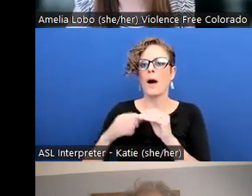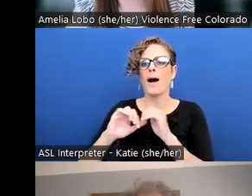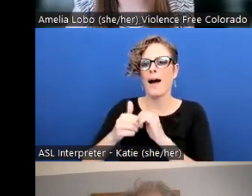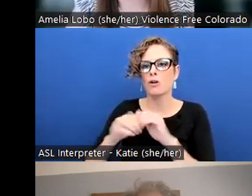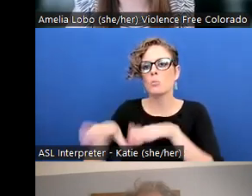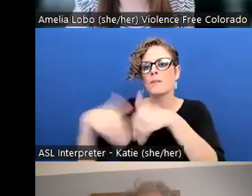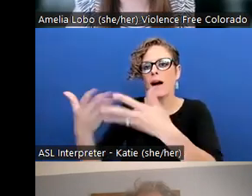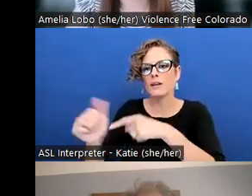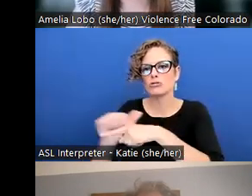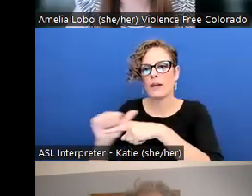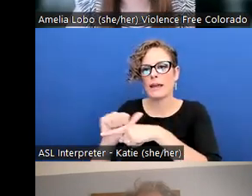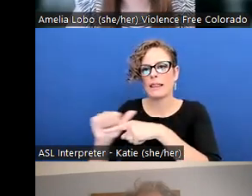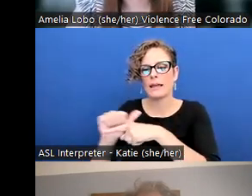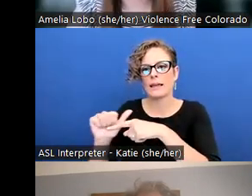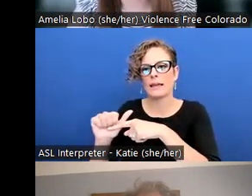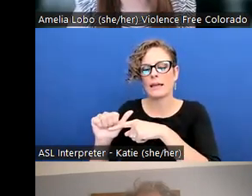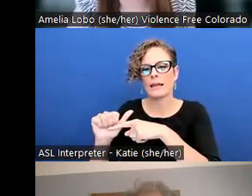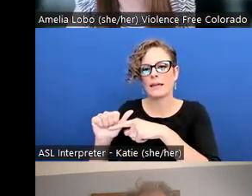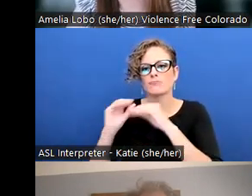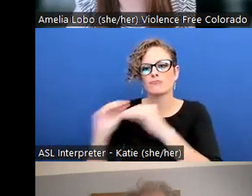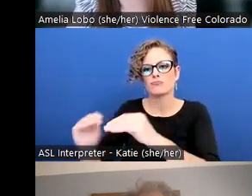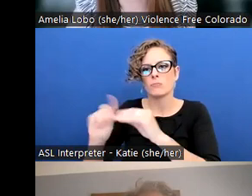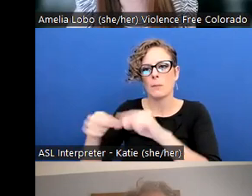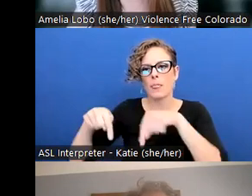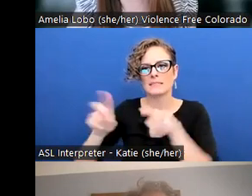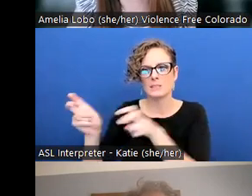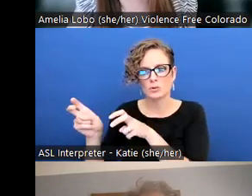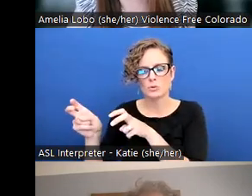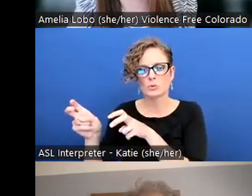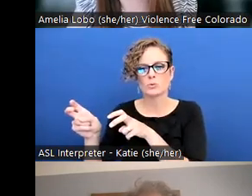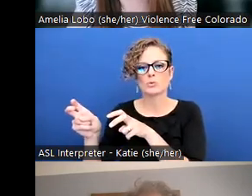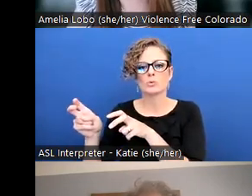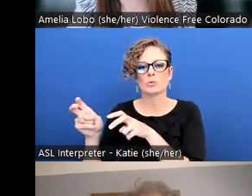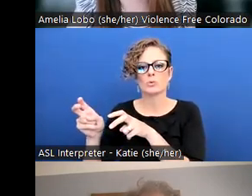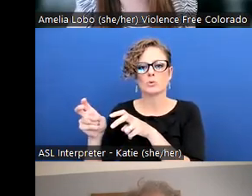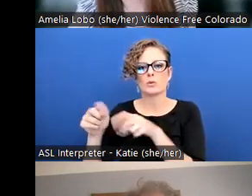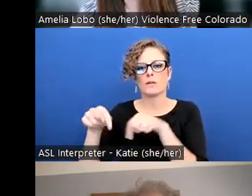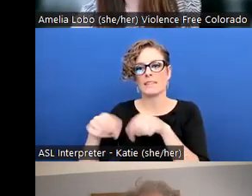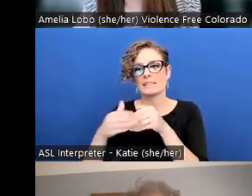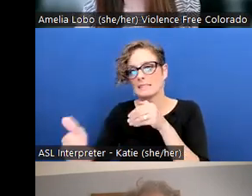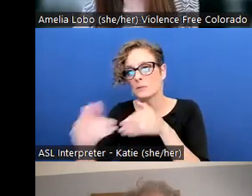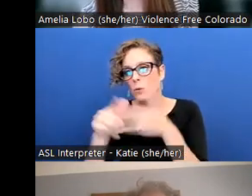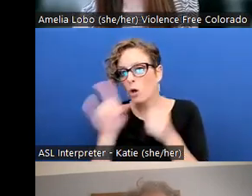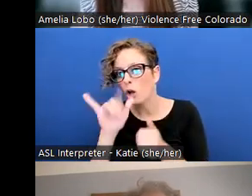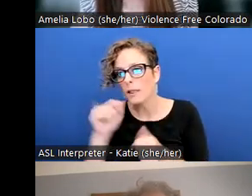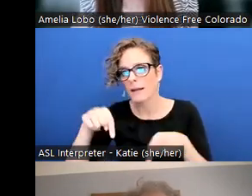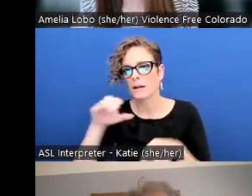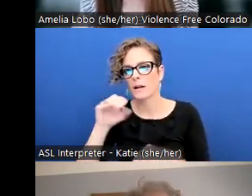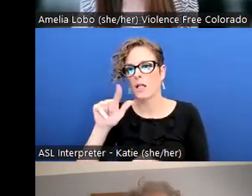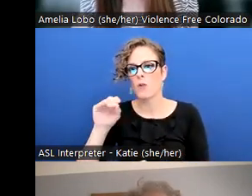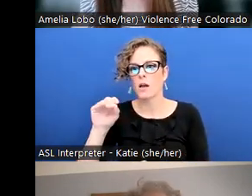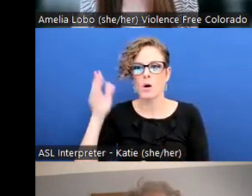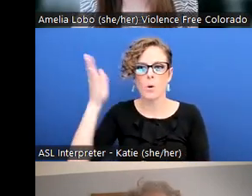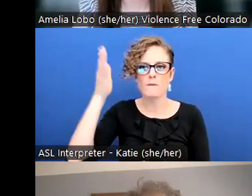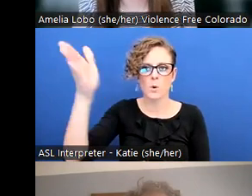hay discusión sobre cómo proveer capacitaciones y cómo se va a ver esto ya en